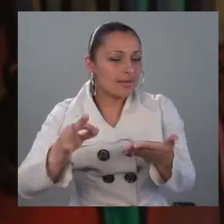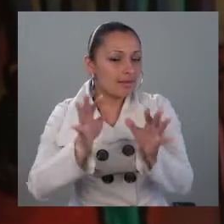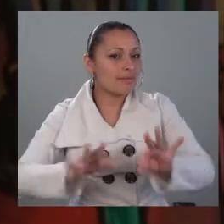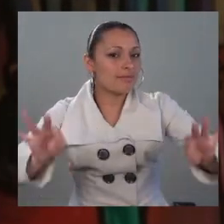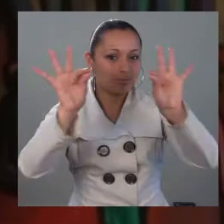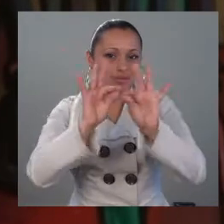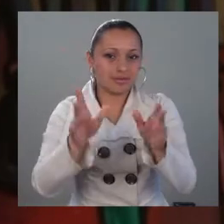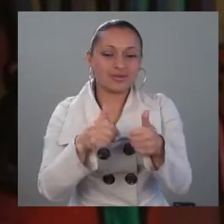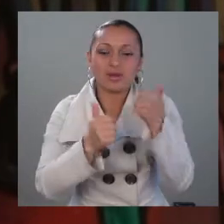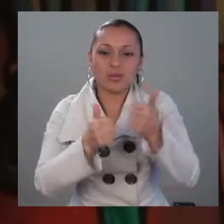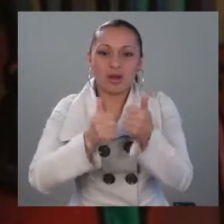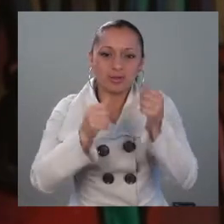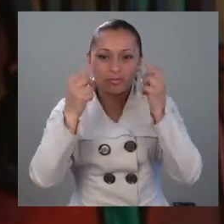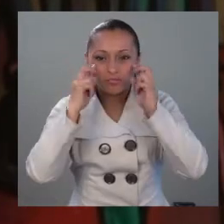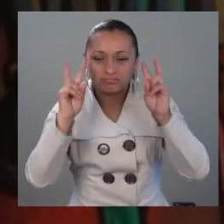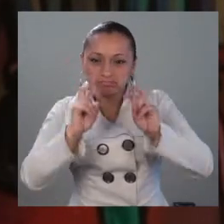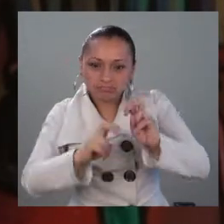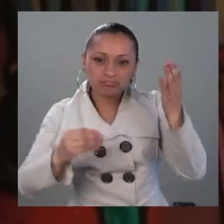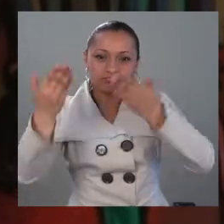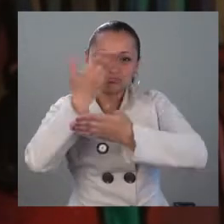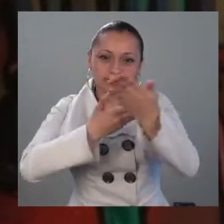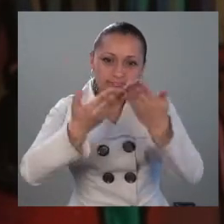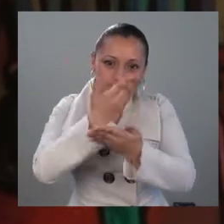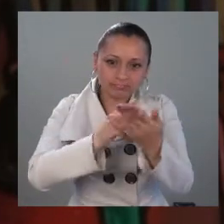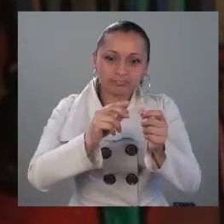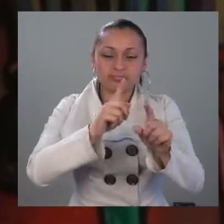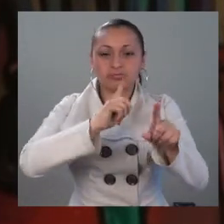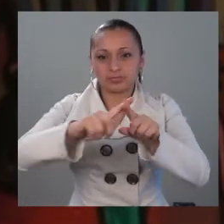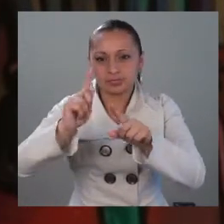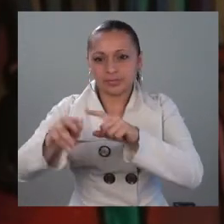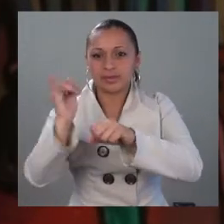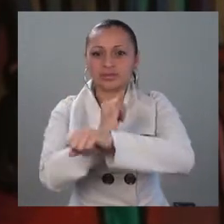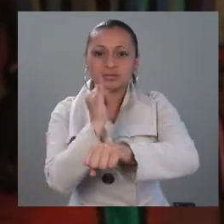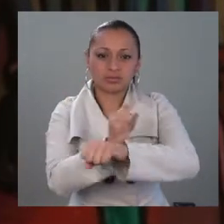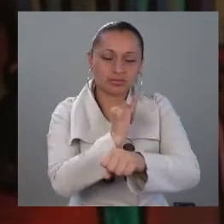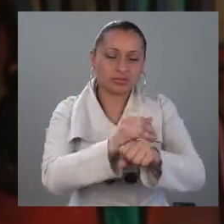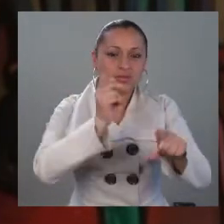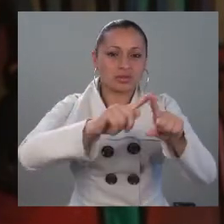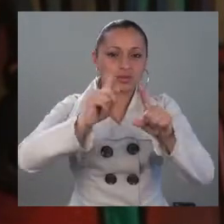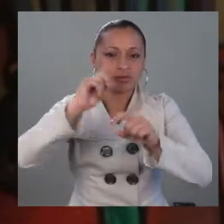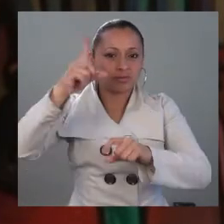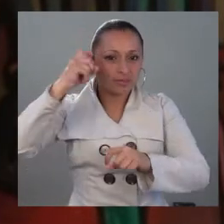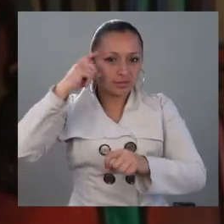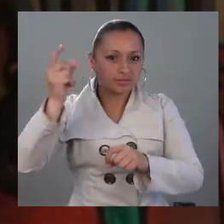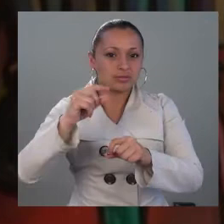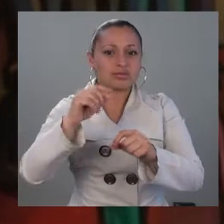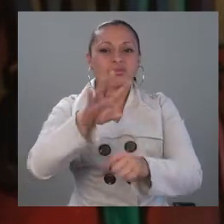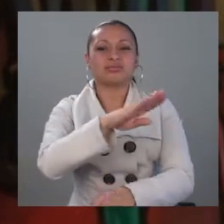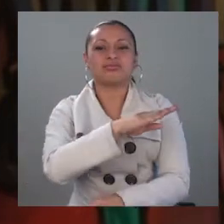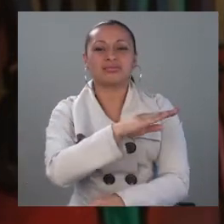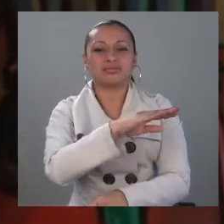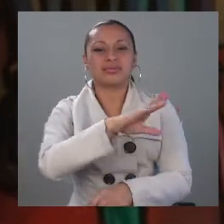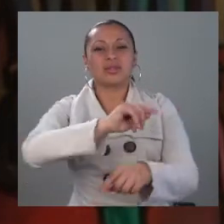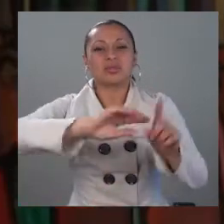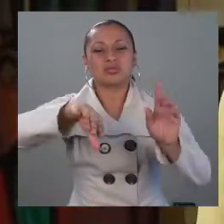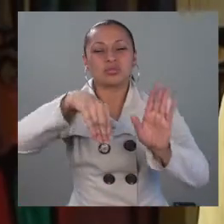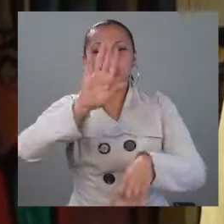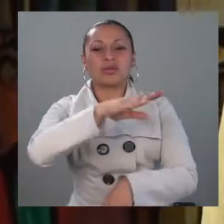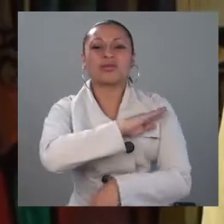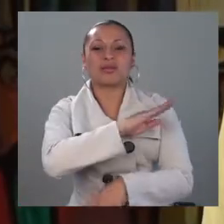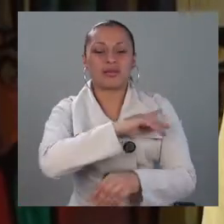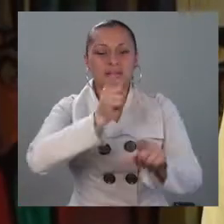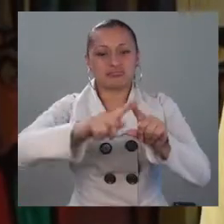víctimas indirectas. Esto obviamente es un engranaje que compromete instituciones, entes territoriales, gobernaciones,